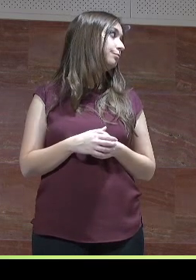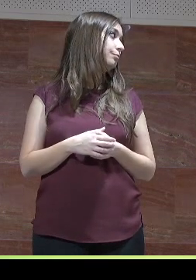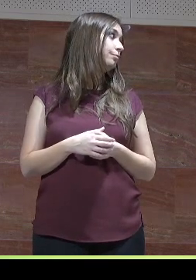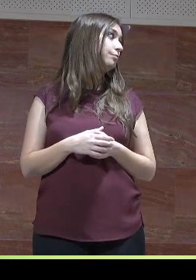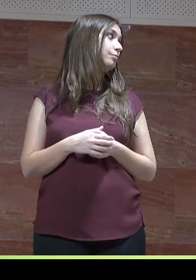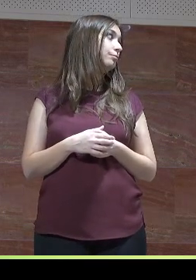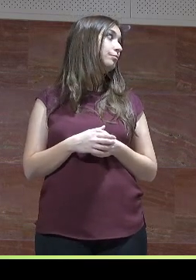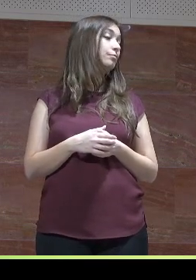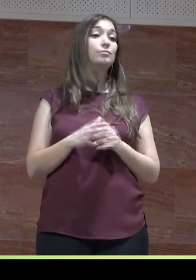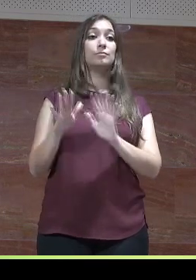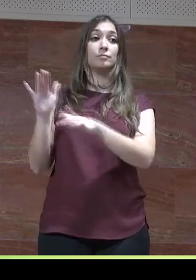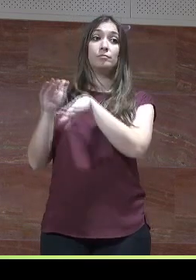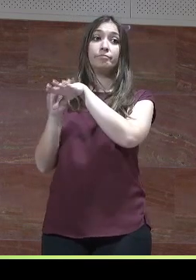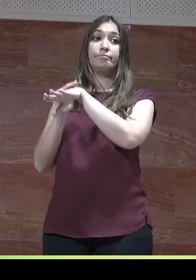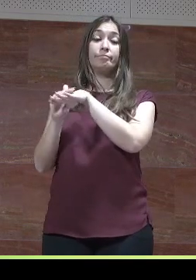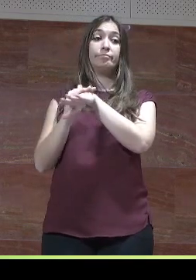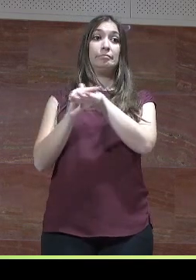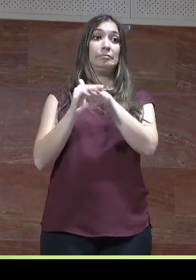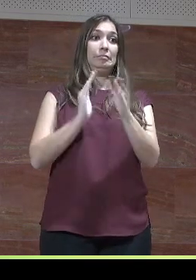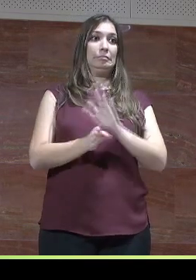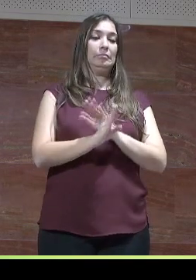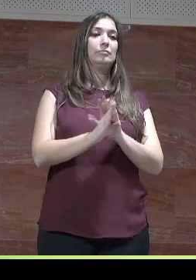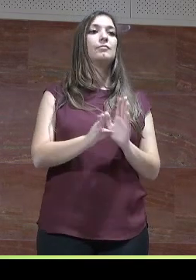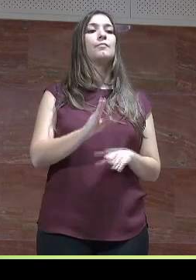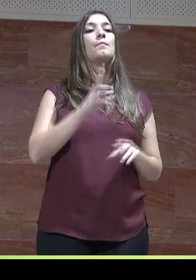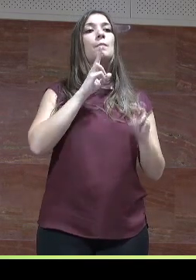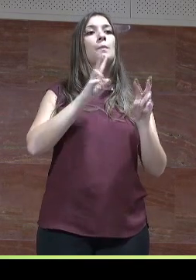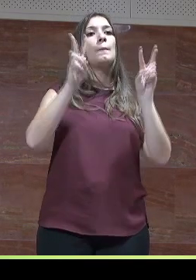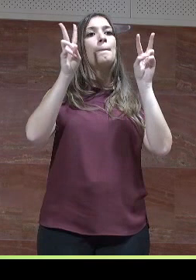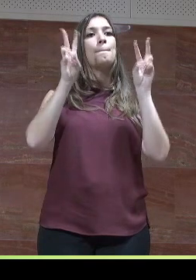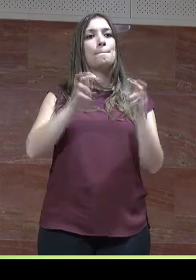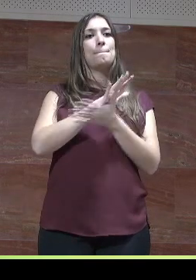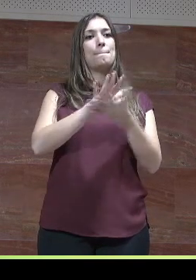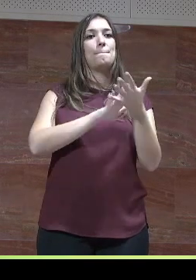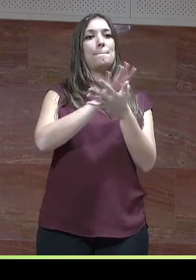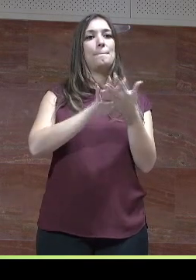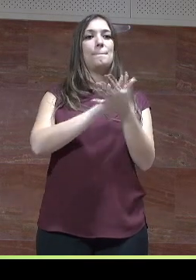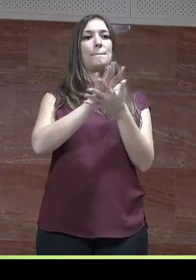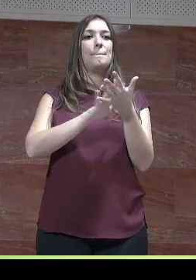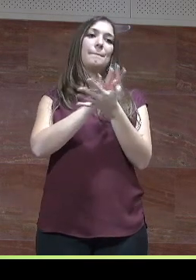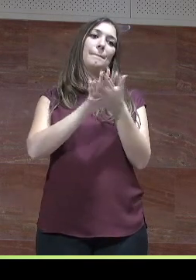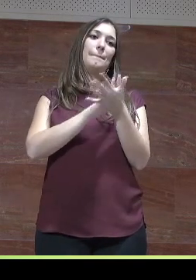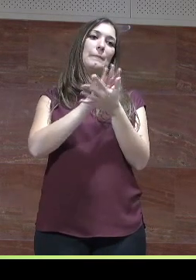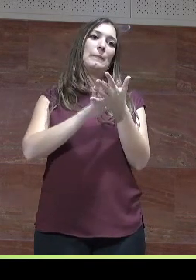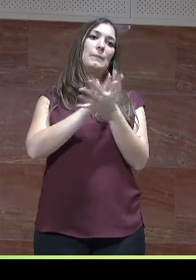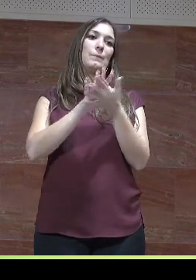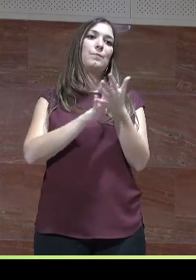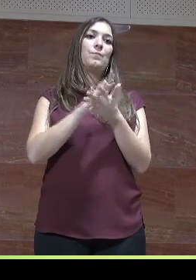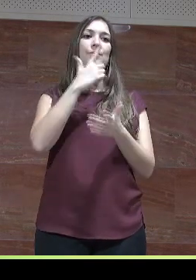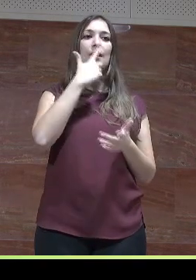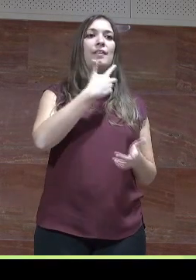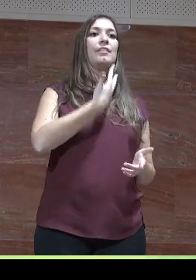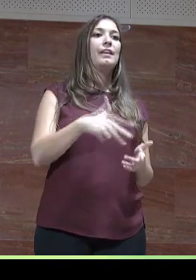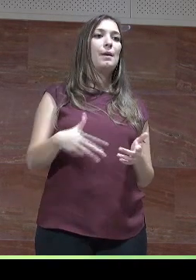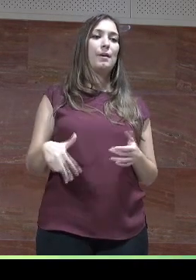Ese es sí, pero también quería un poco tocar el tema que unos hablaban de, digamos, ya en Dinamarca con